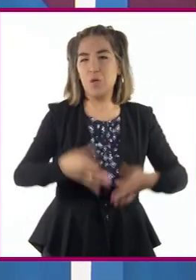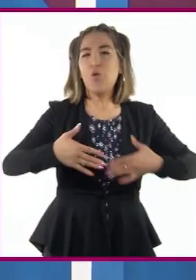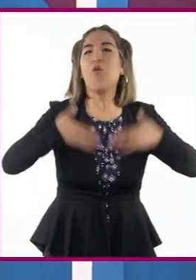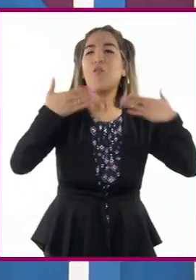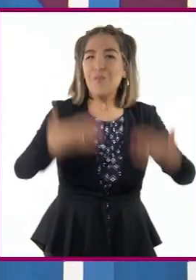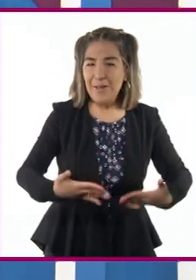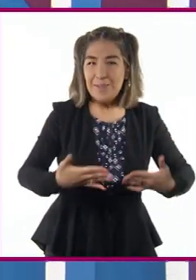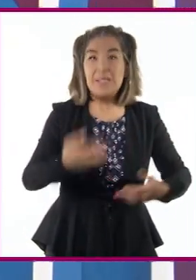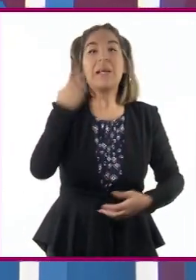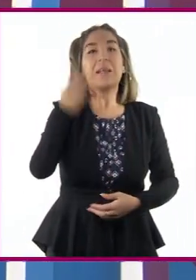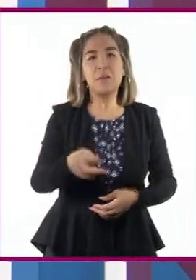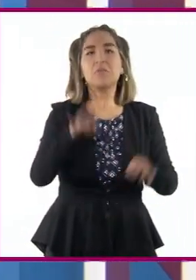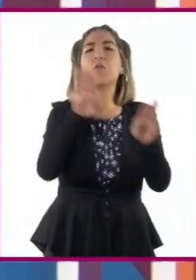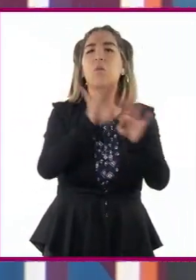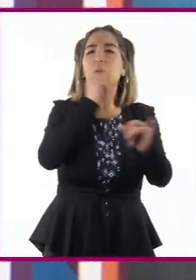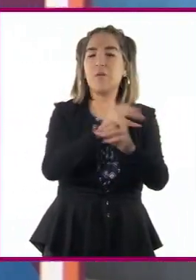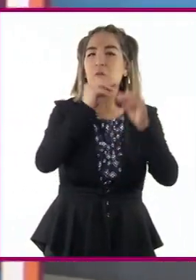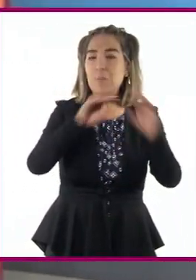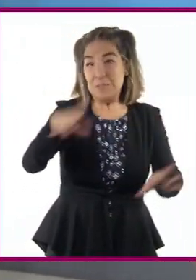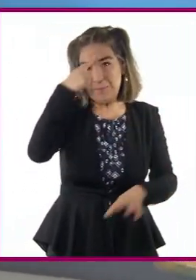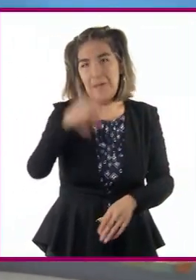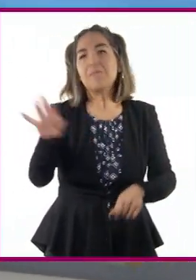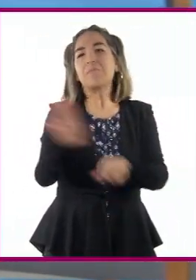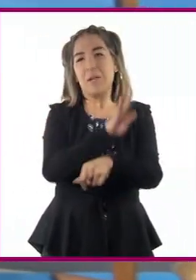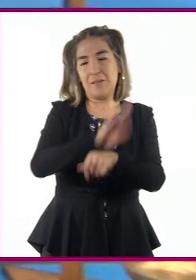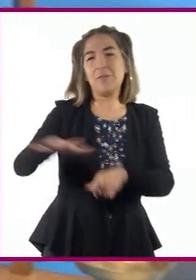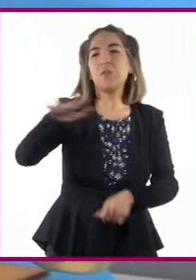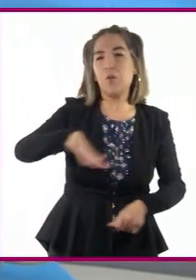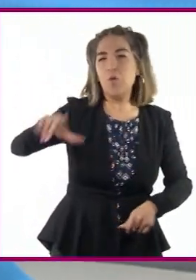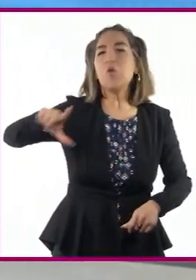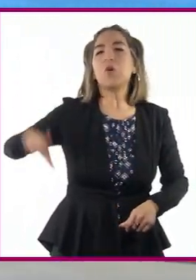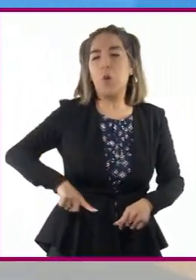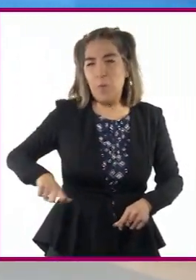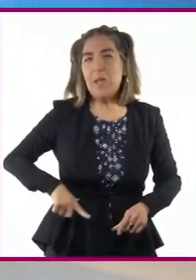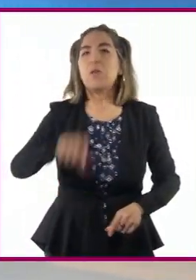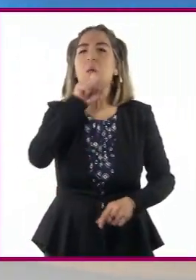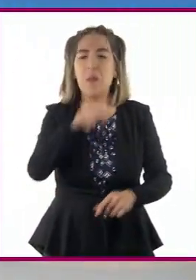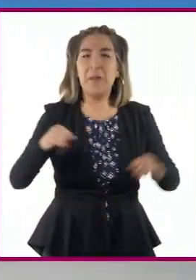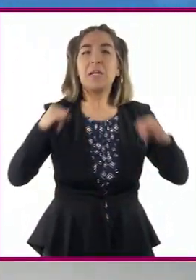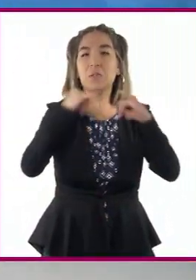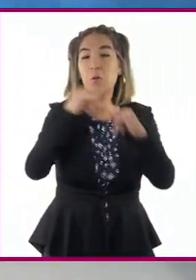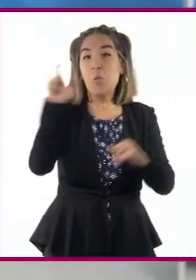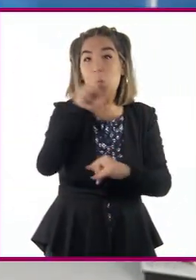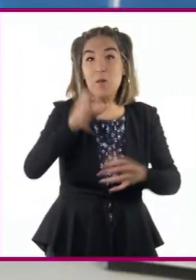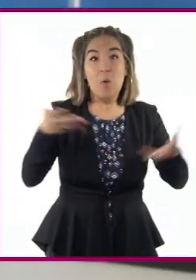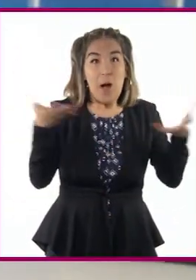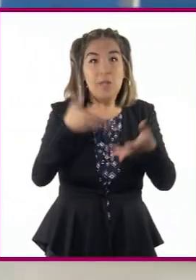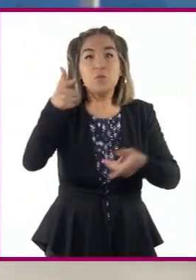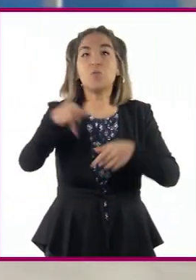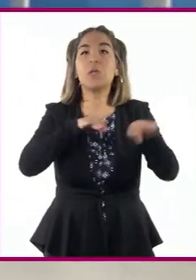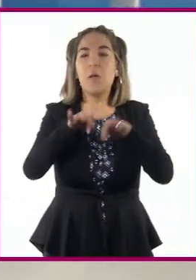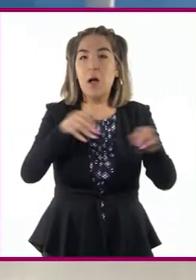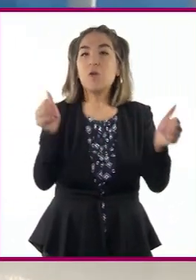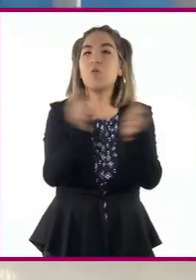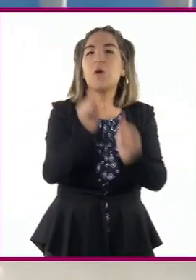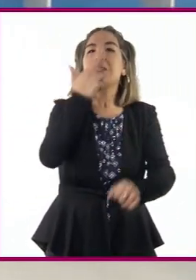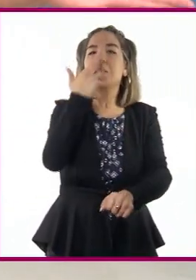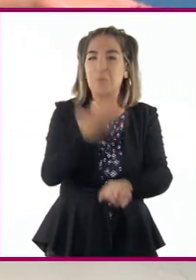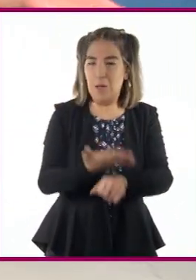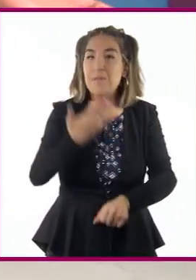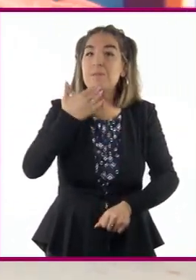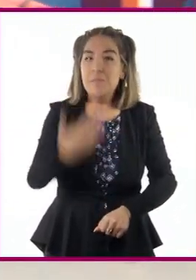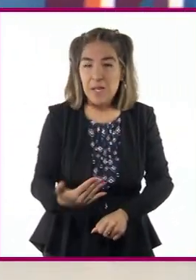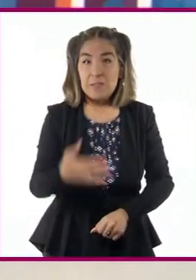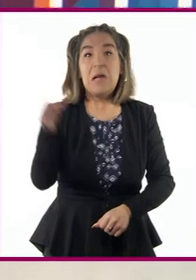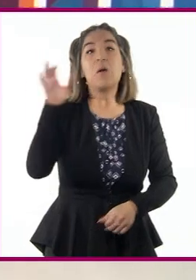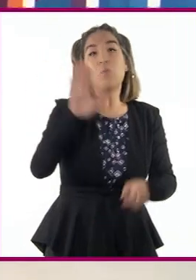la rendición de cuentas beneficia a las autoridades o instituciones cuando actúan conforme a sus responsabilidades, porque